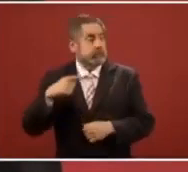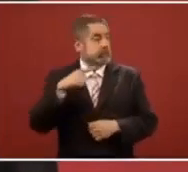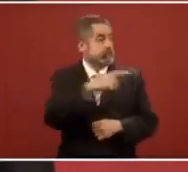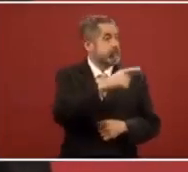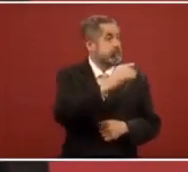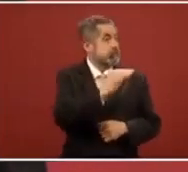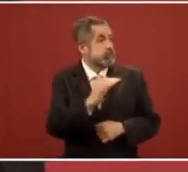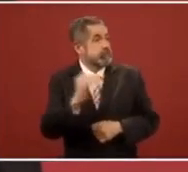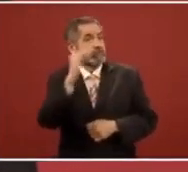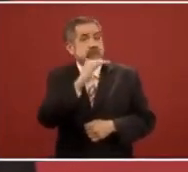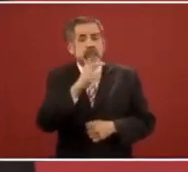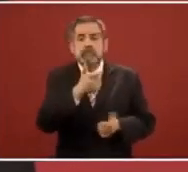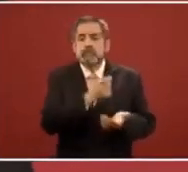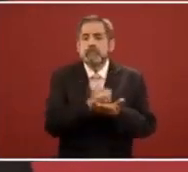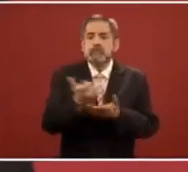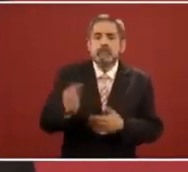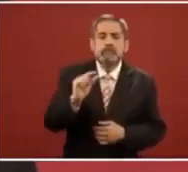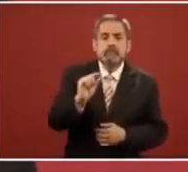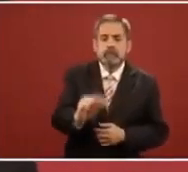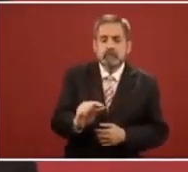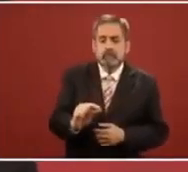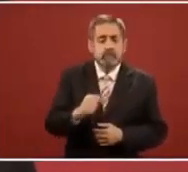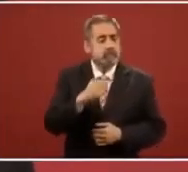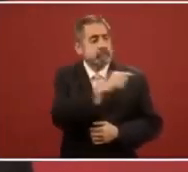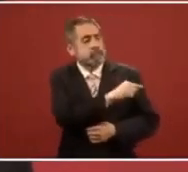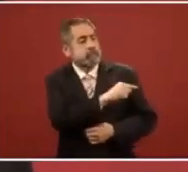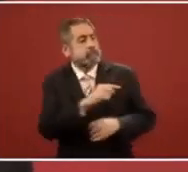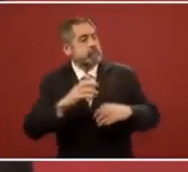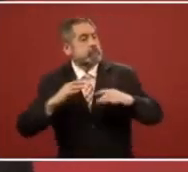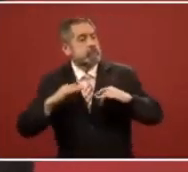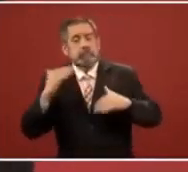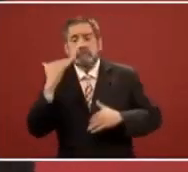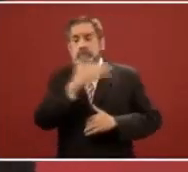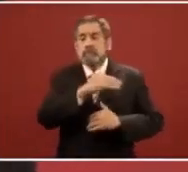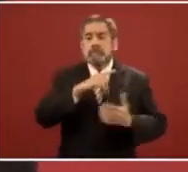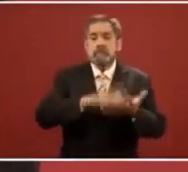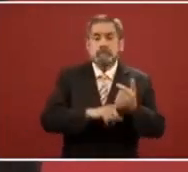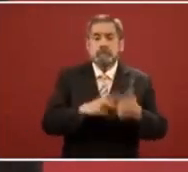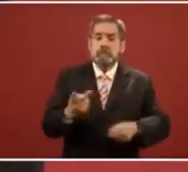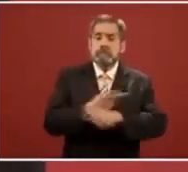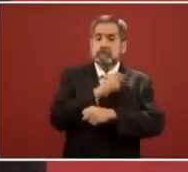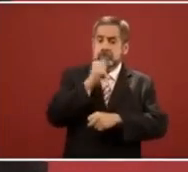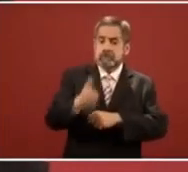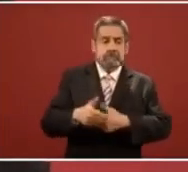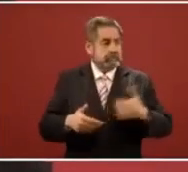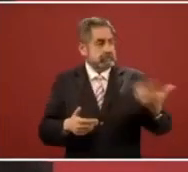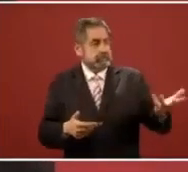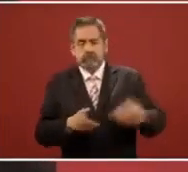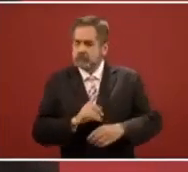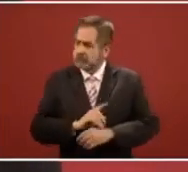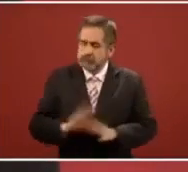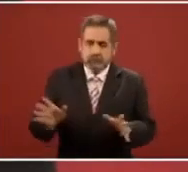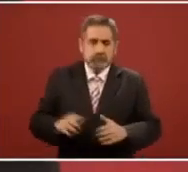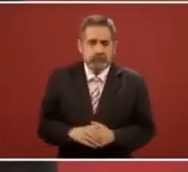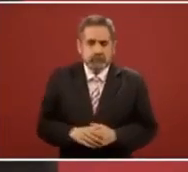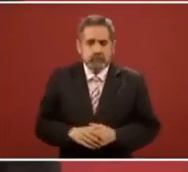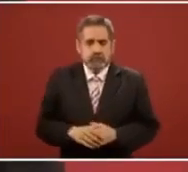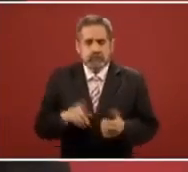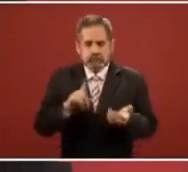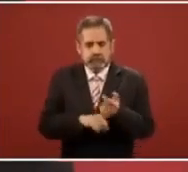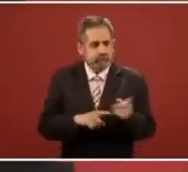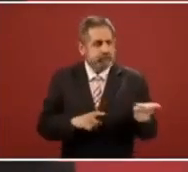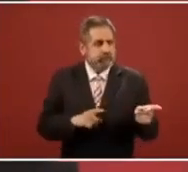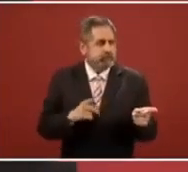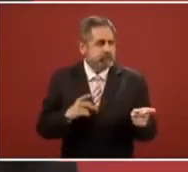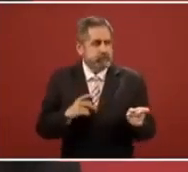arriba era el paraíso de los privilegiados en términos de